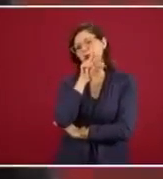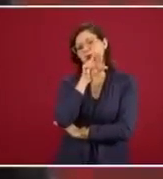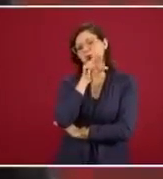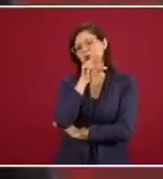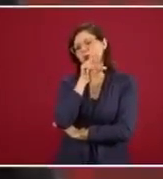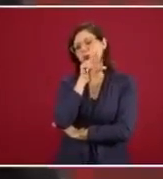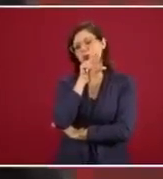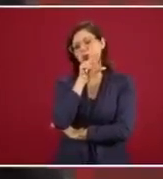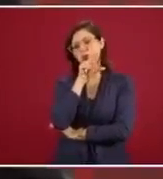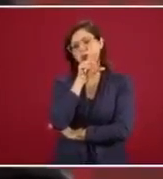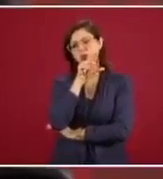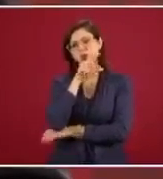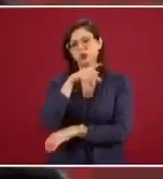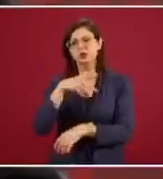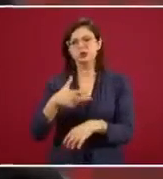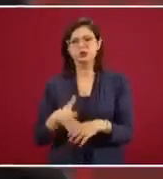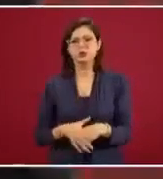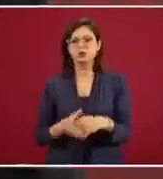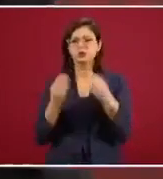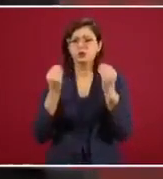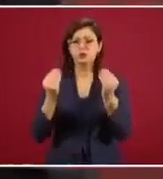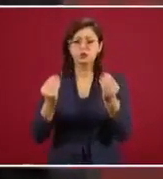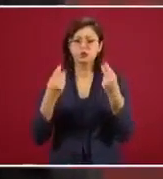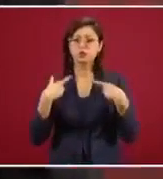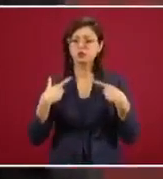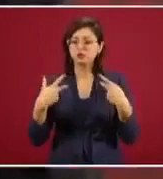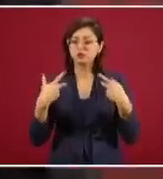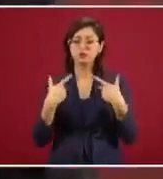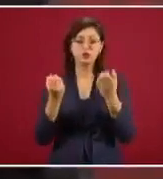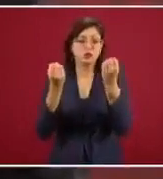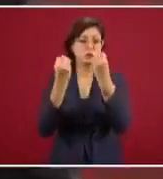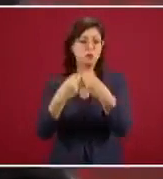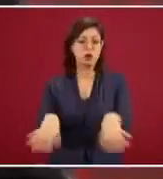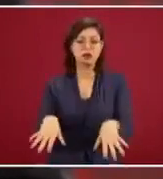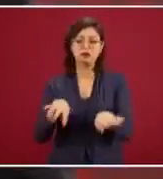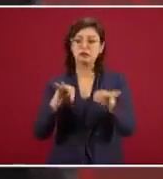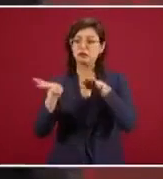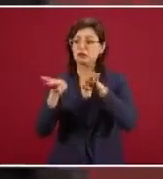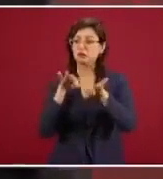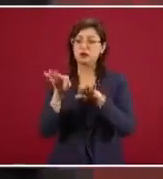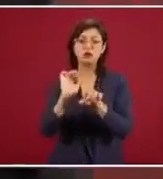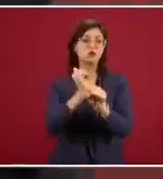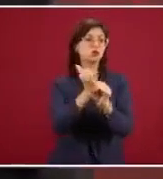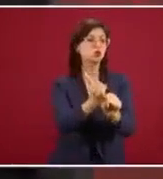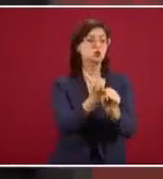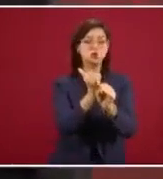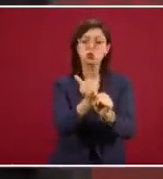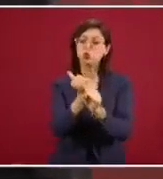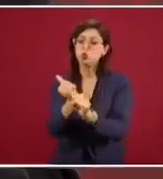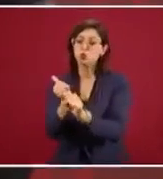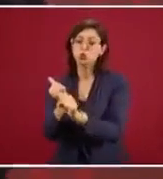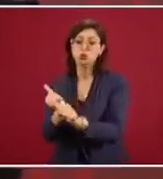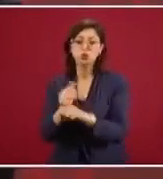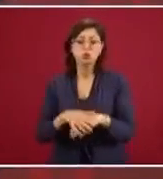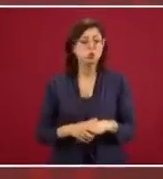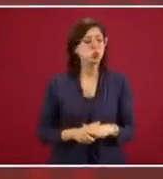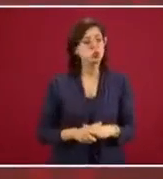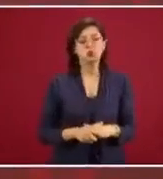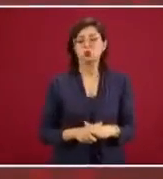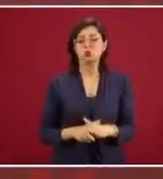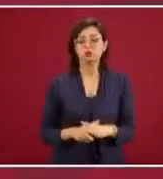el que se va a quedar mucha gente sin empleo, que van a sufrir mucho. Porque lo que